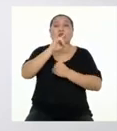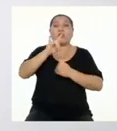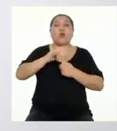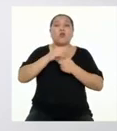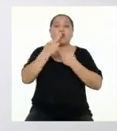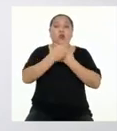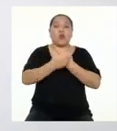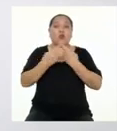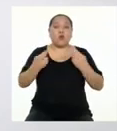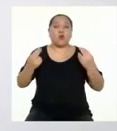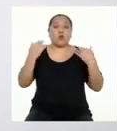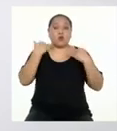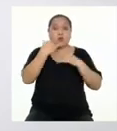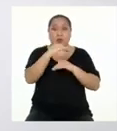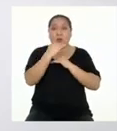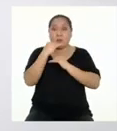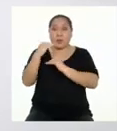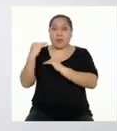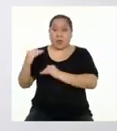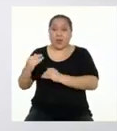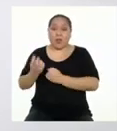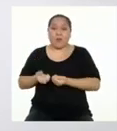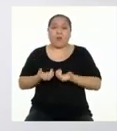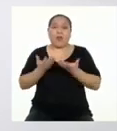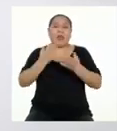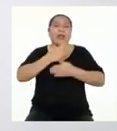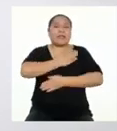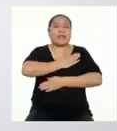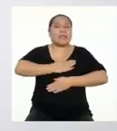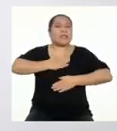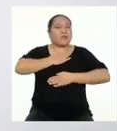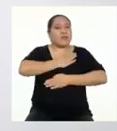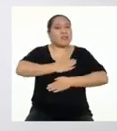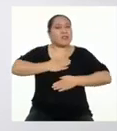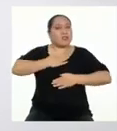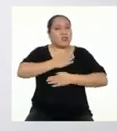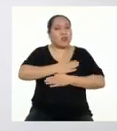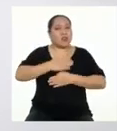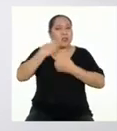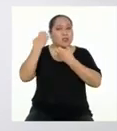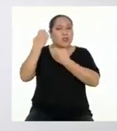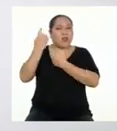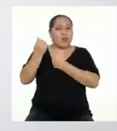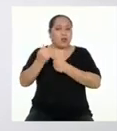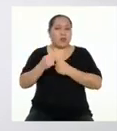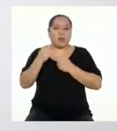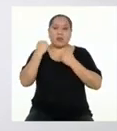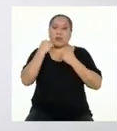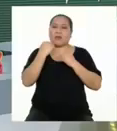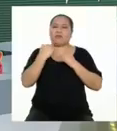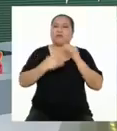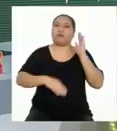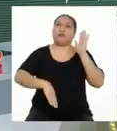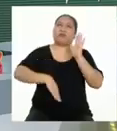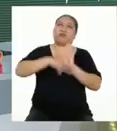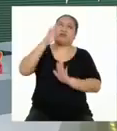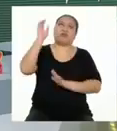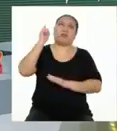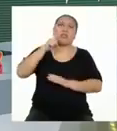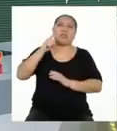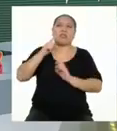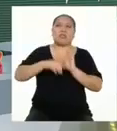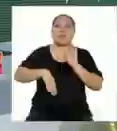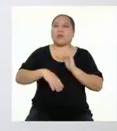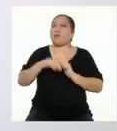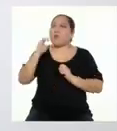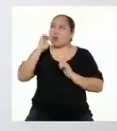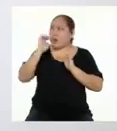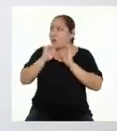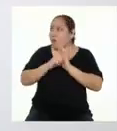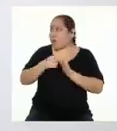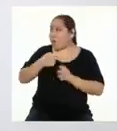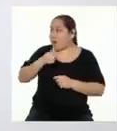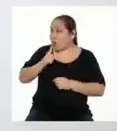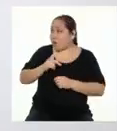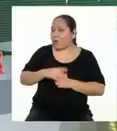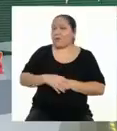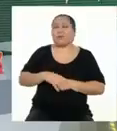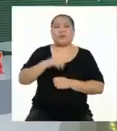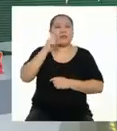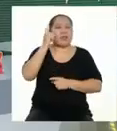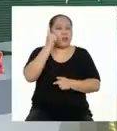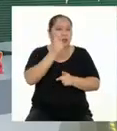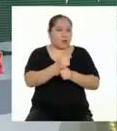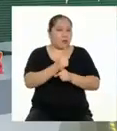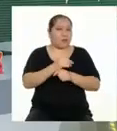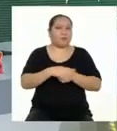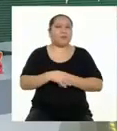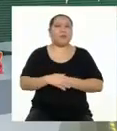recursos limitados para satisfacer las necesidades económicas que suelen ser ilimitadas. Como el agua.